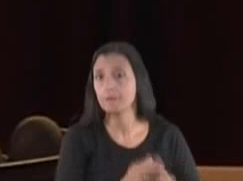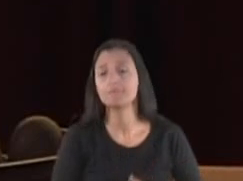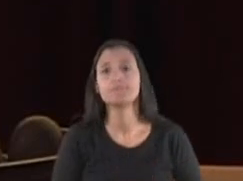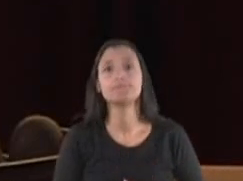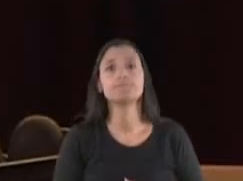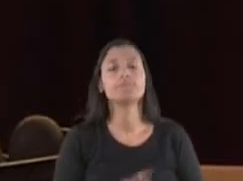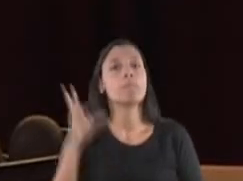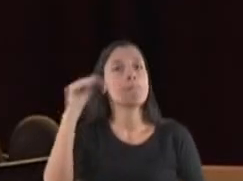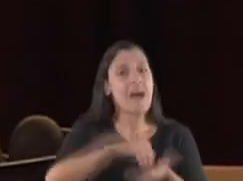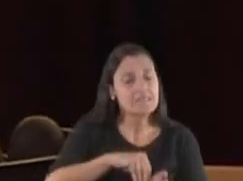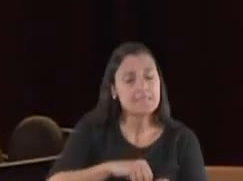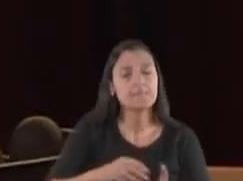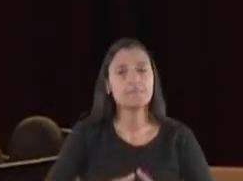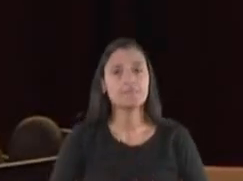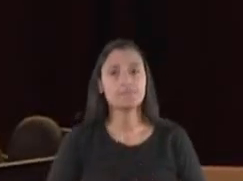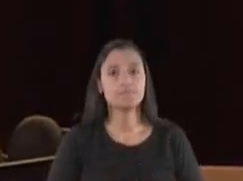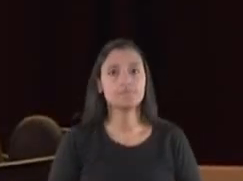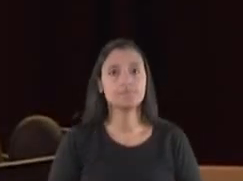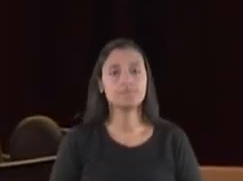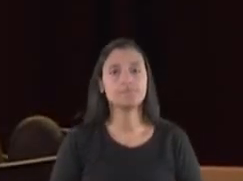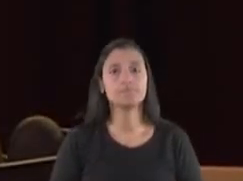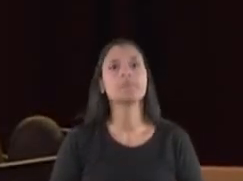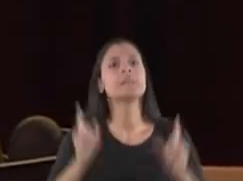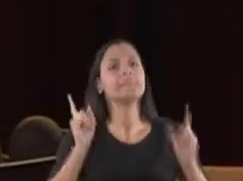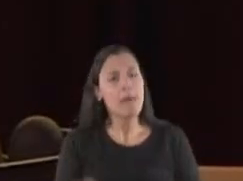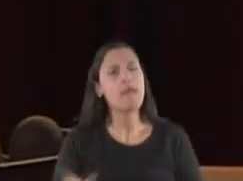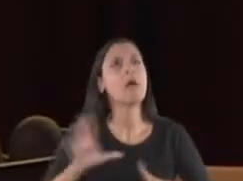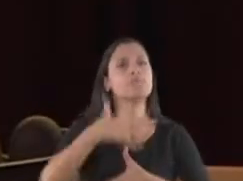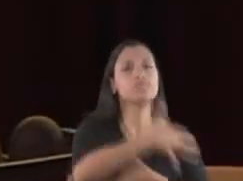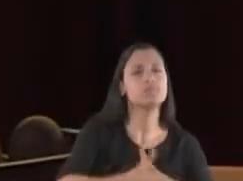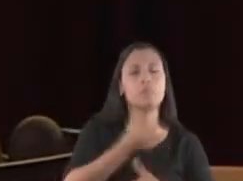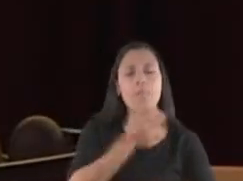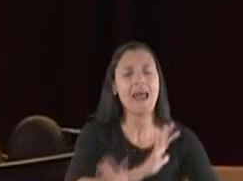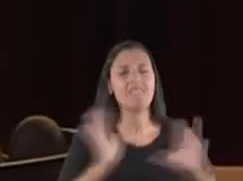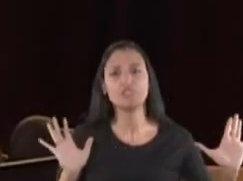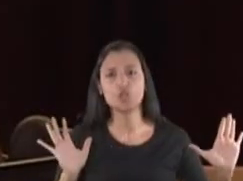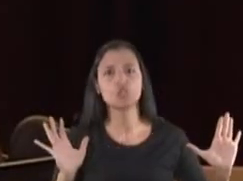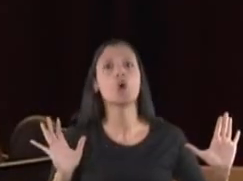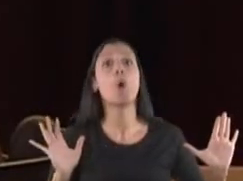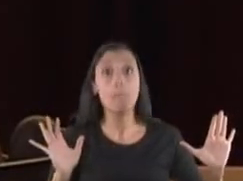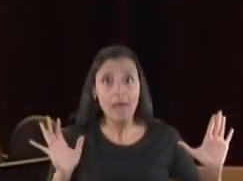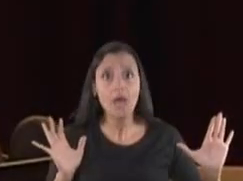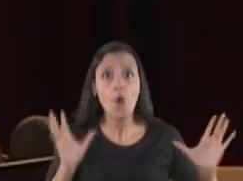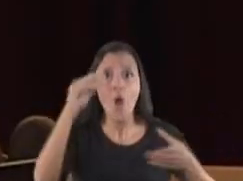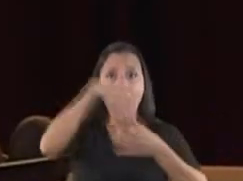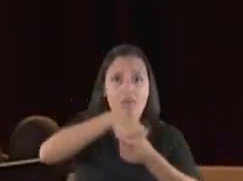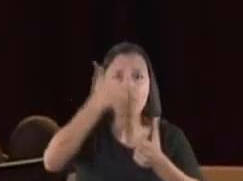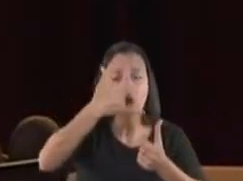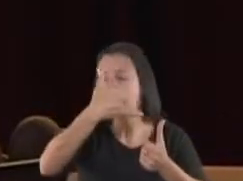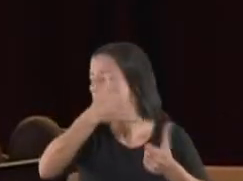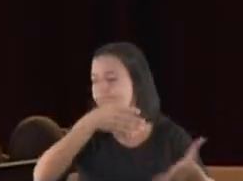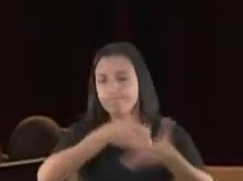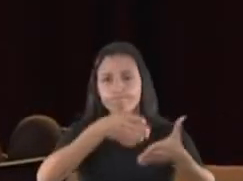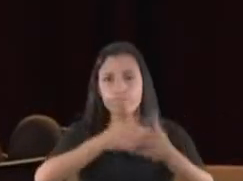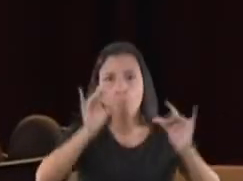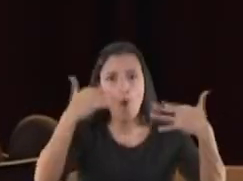Tenemos además un continente maravilloso, pero que geográficamente es muy difícil. No somos una llanura, no